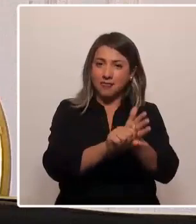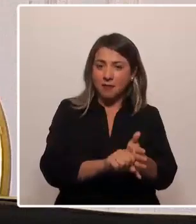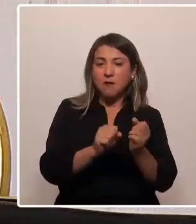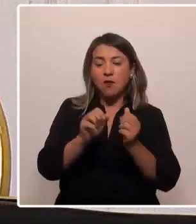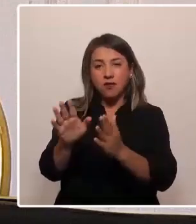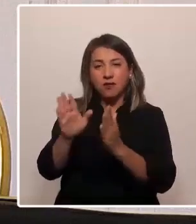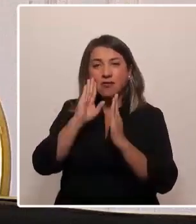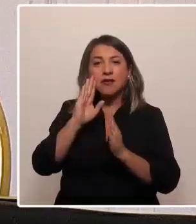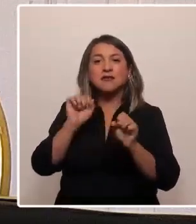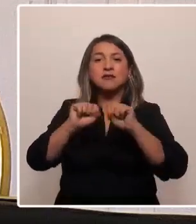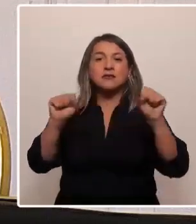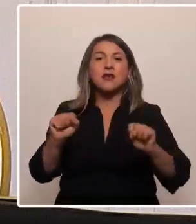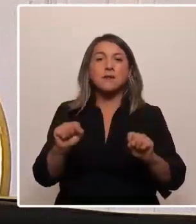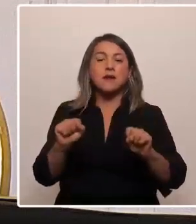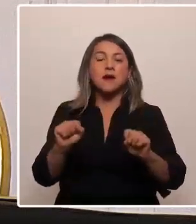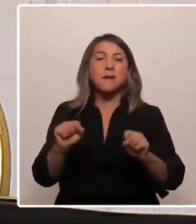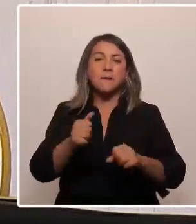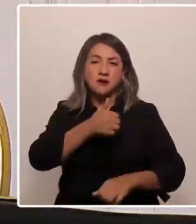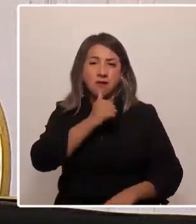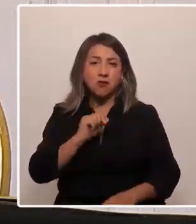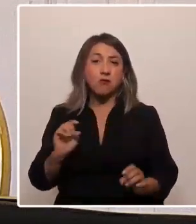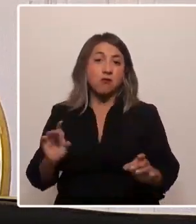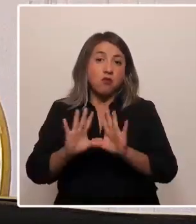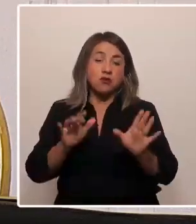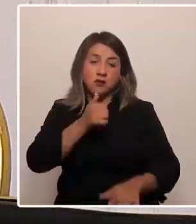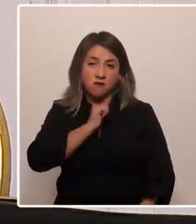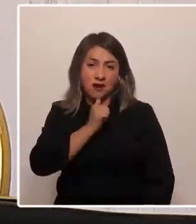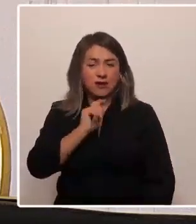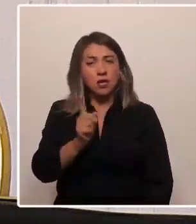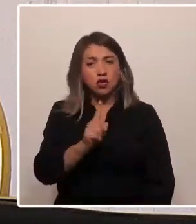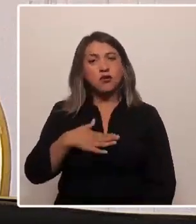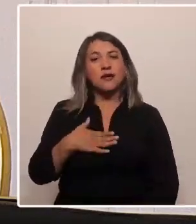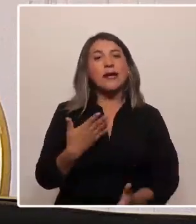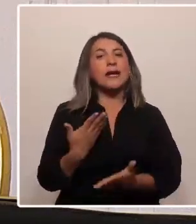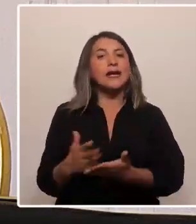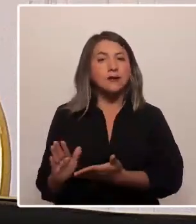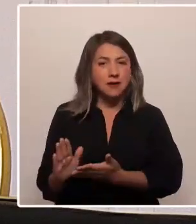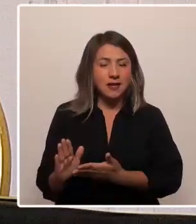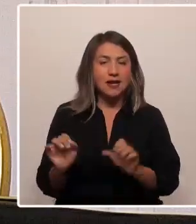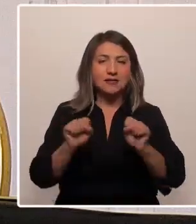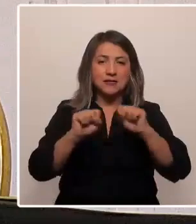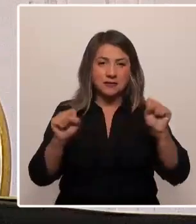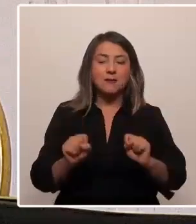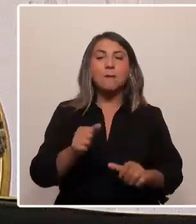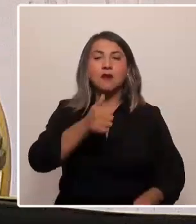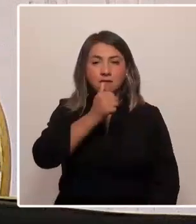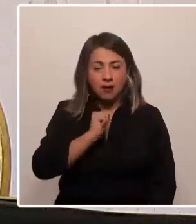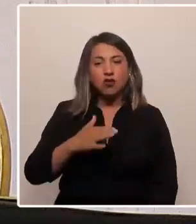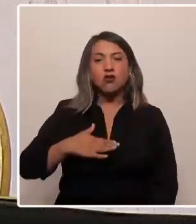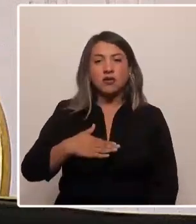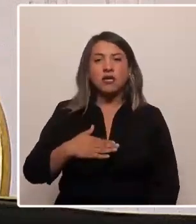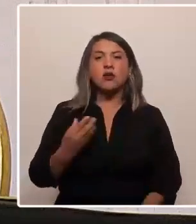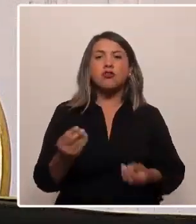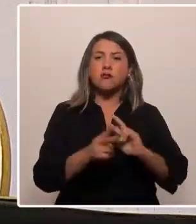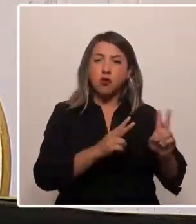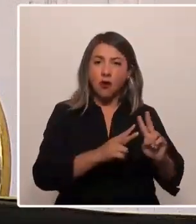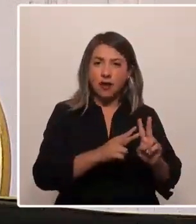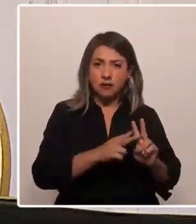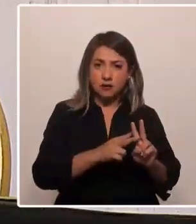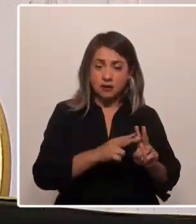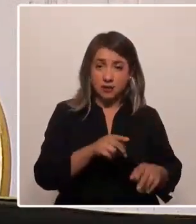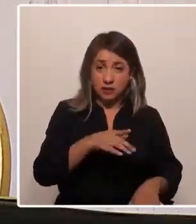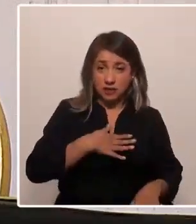en el sistema privado si hacía falta. No. Lo que quieren es eliminar en la práctica el sistema privado. O sea, que vean cómo lo hacen los que están en él o los que